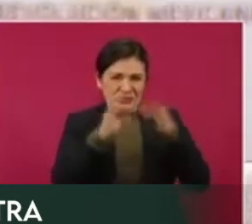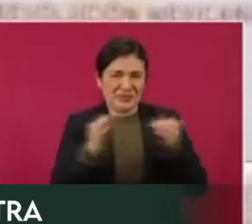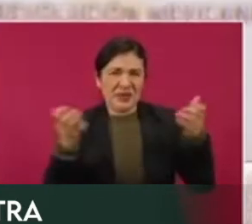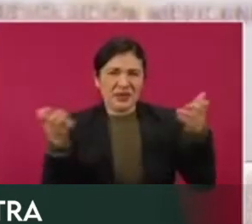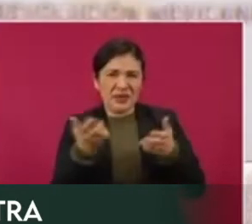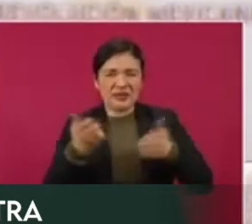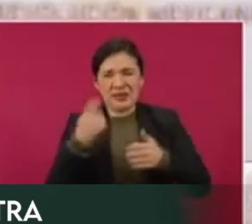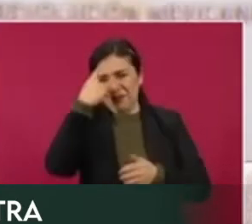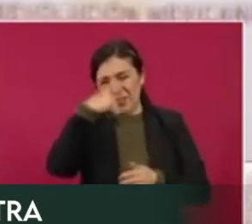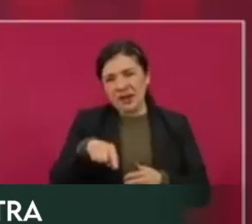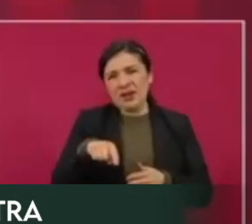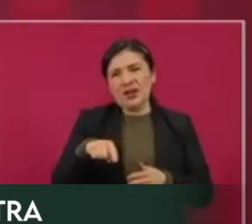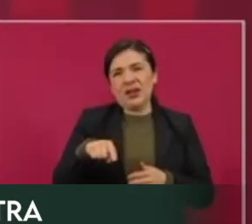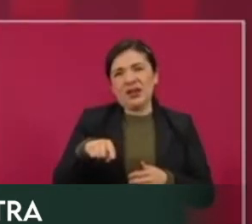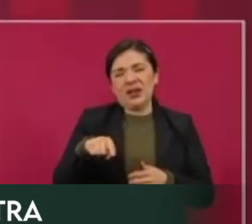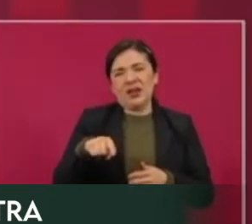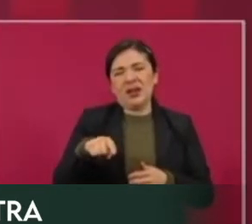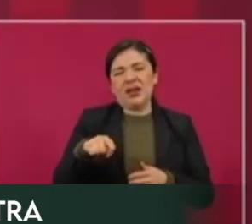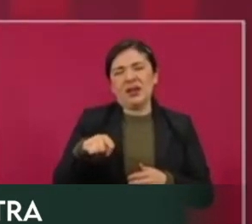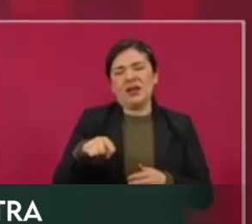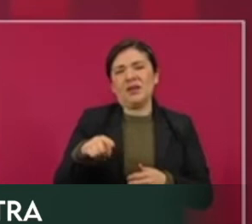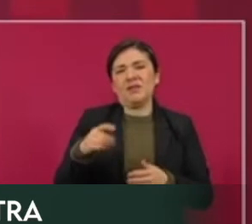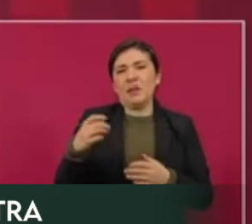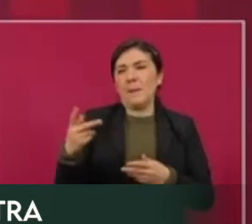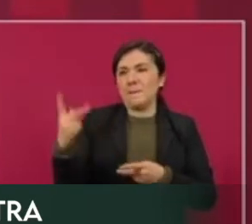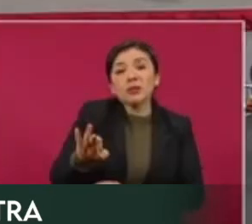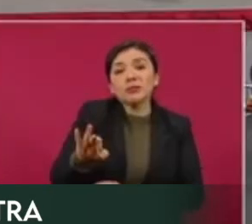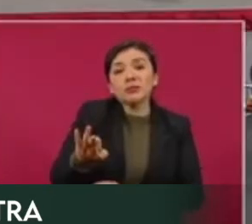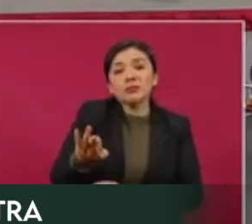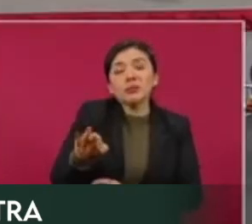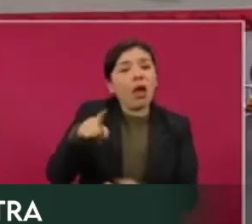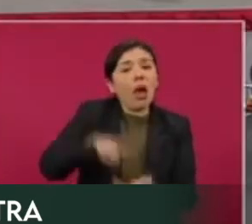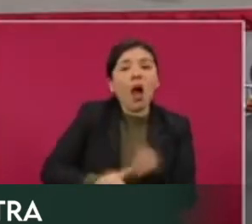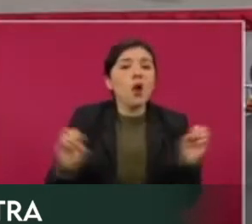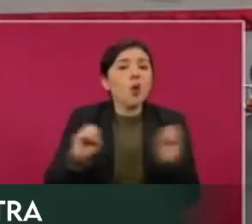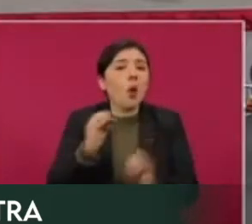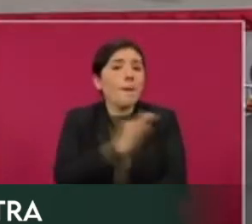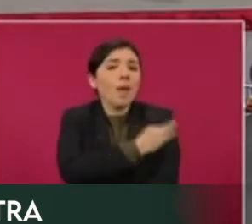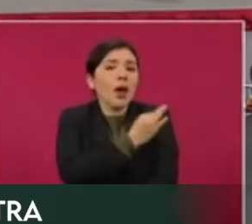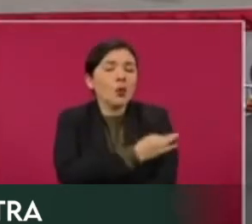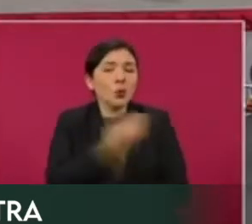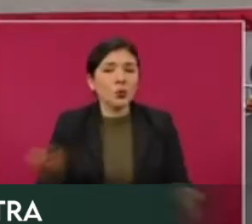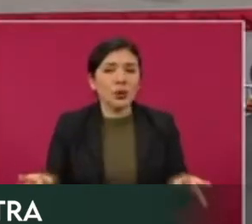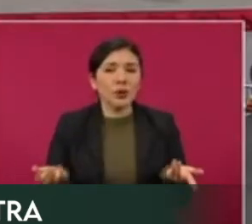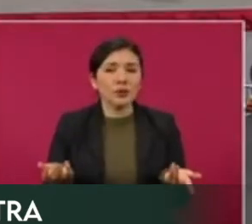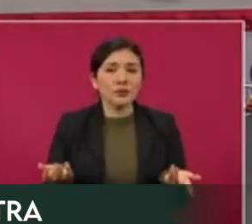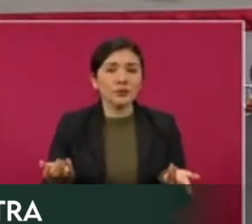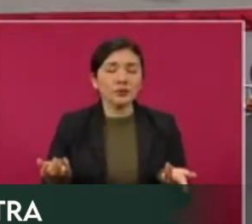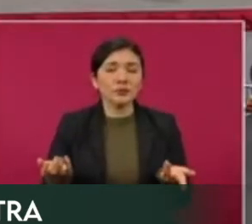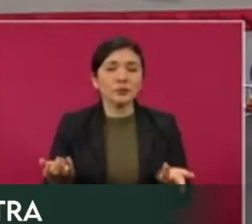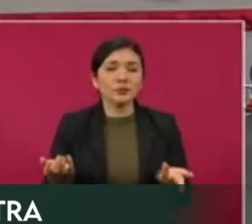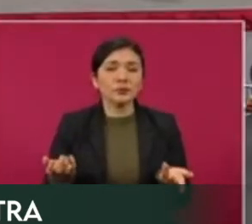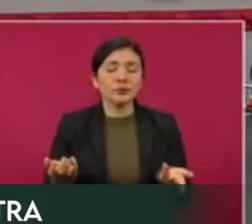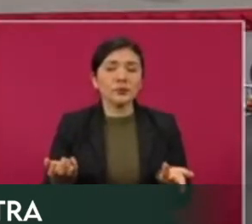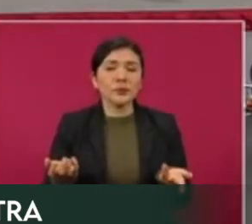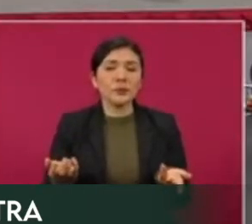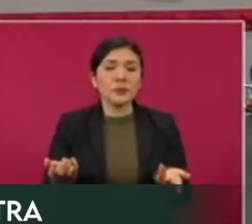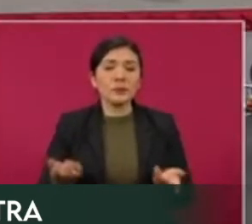El mandatario dijo que México ocupa el 10º lugar en países con más vacunas contra COVID administradas al 25 de enero,